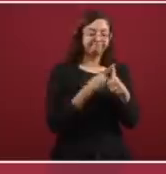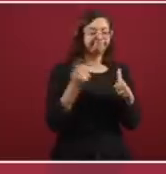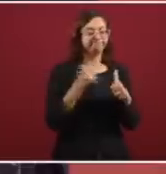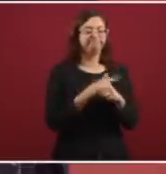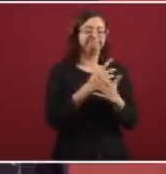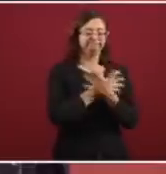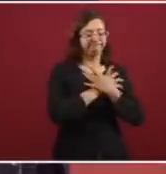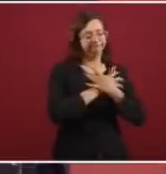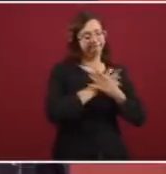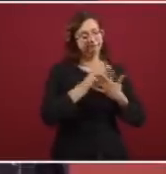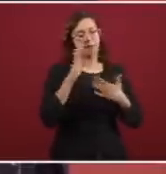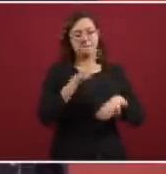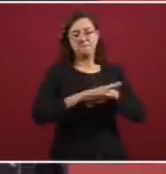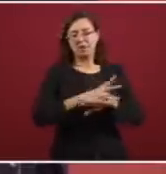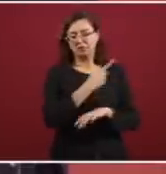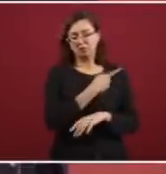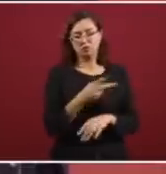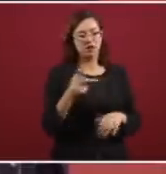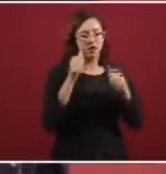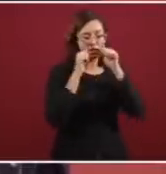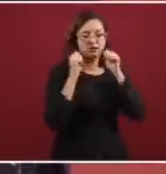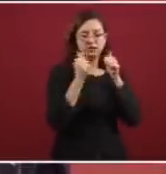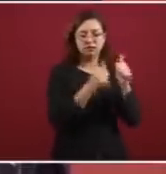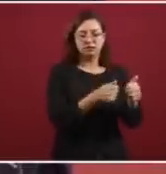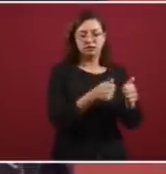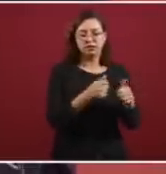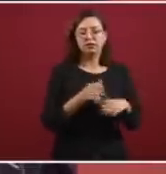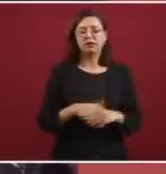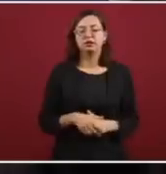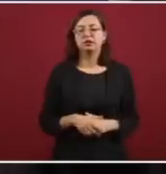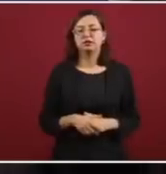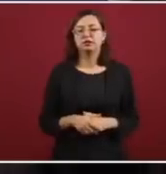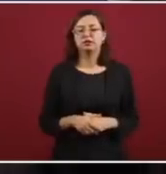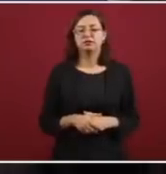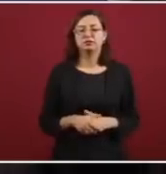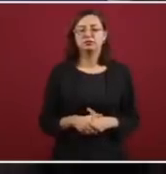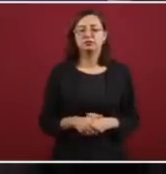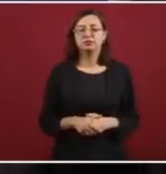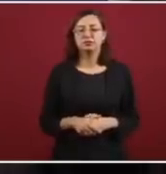de mayor pobreza. Eso lo estamos viendo.